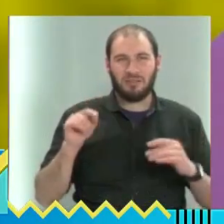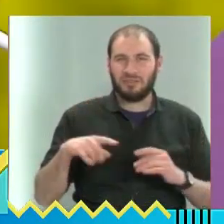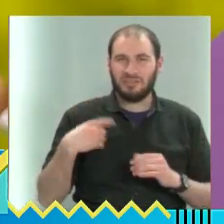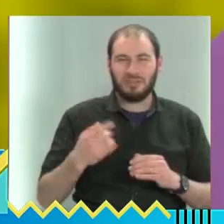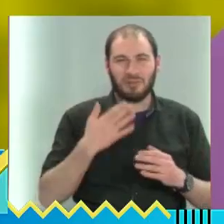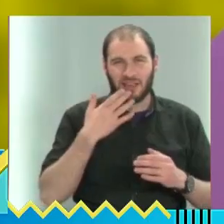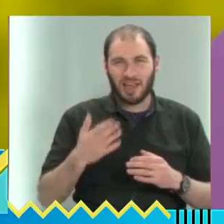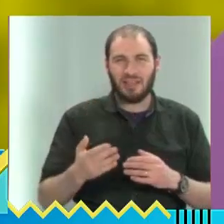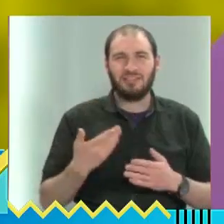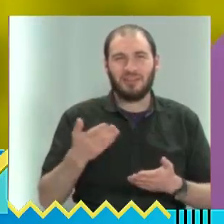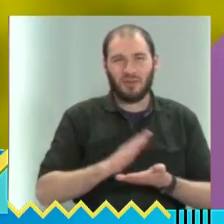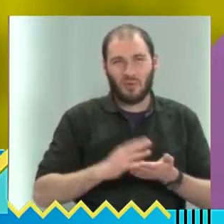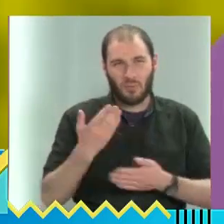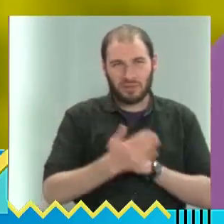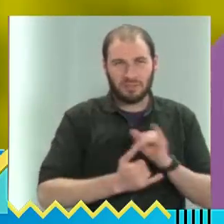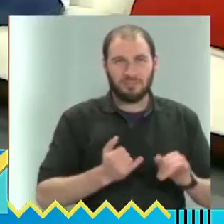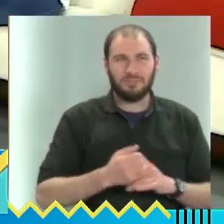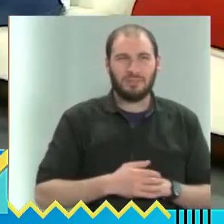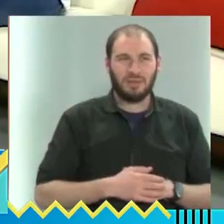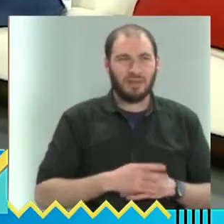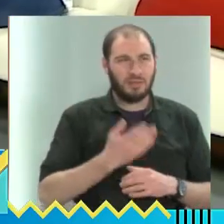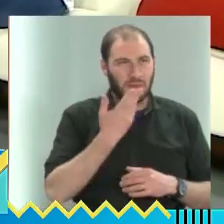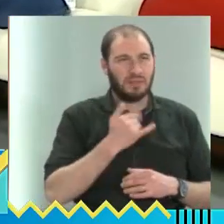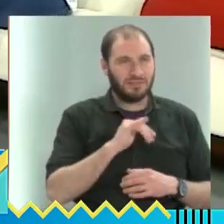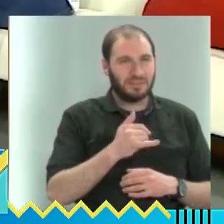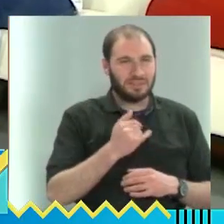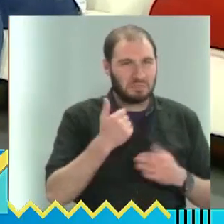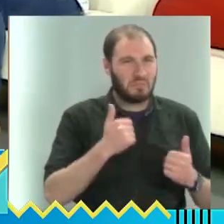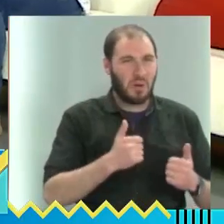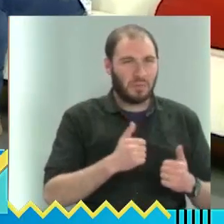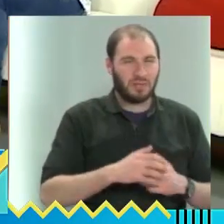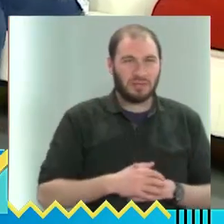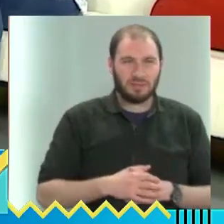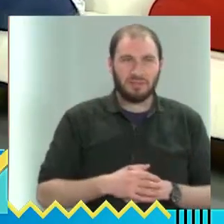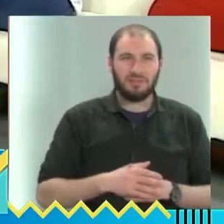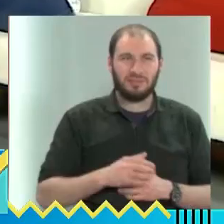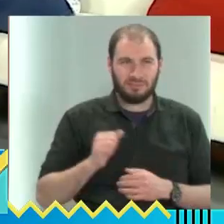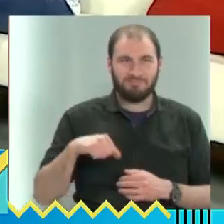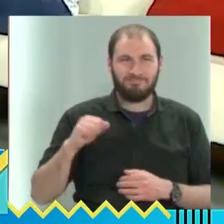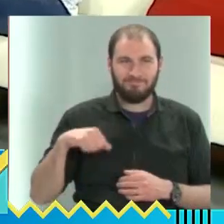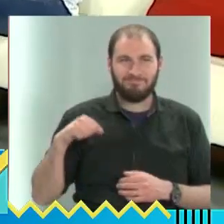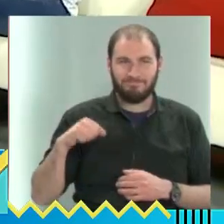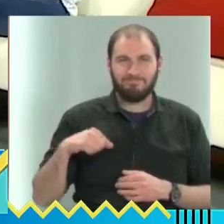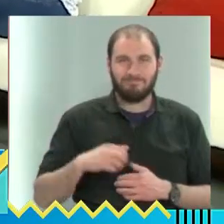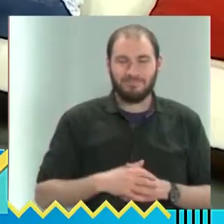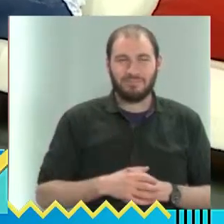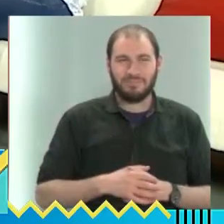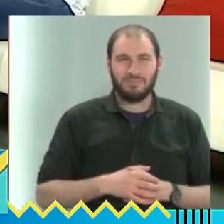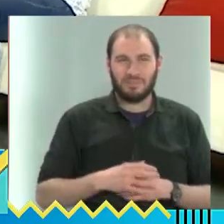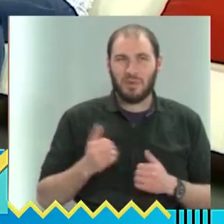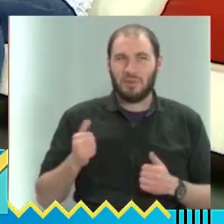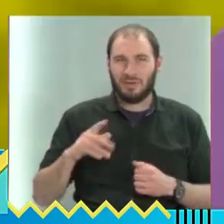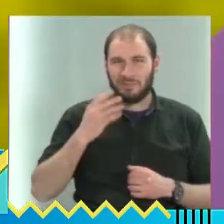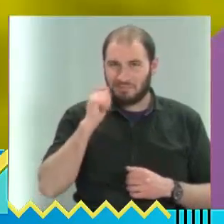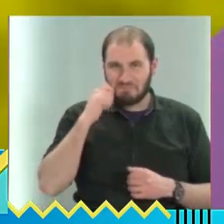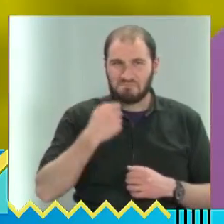siempre. Gracias por estas recomendaciones. Muy buenas recomendaciones, sí. ¿Te gustaron las Sí, recomendaciones? muy buenas, muy buenas. Asentían, acá Sí. por acá. Sí, muy buena, muy